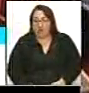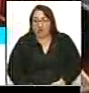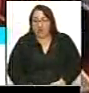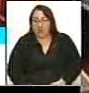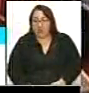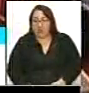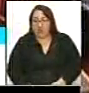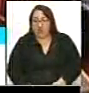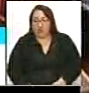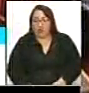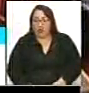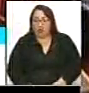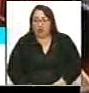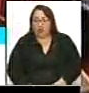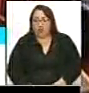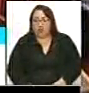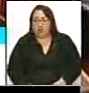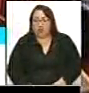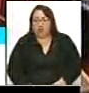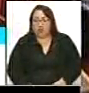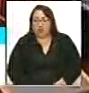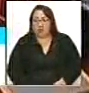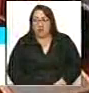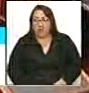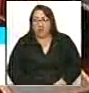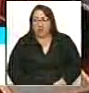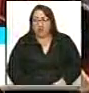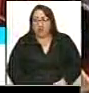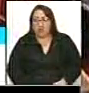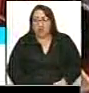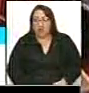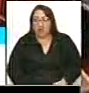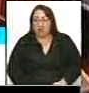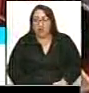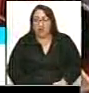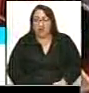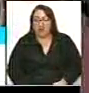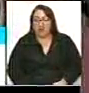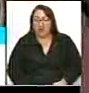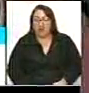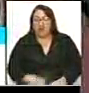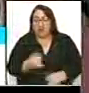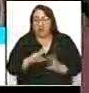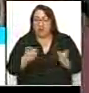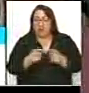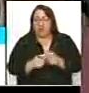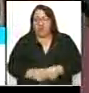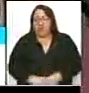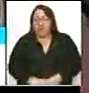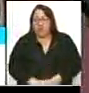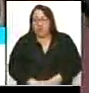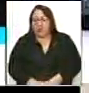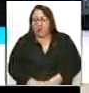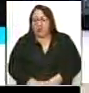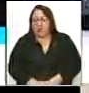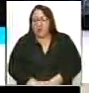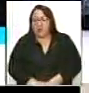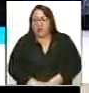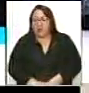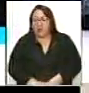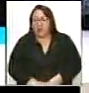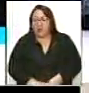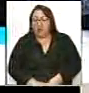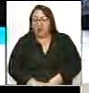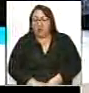No, voy a termino enseguida, no sé, usted me dirá. Yo ya estoy terminando. Termina, congresista, para la congresista Violeta. Termino el siguiente. En